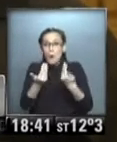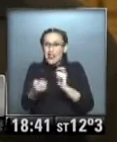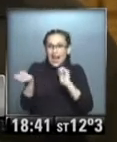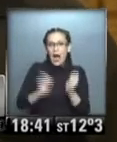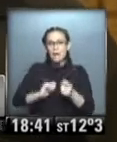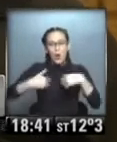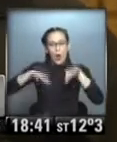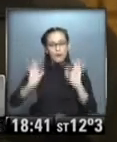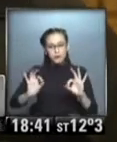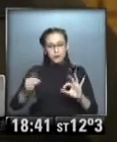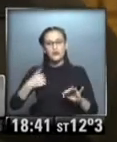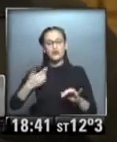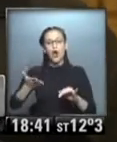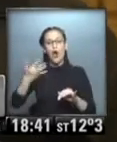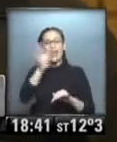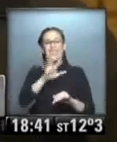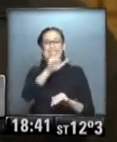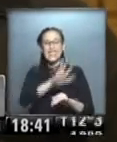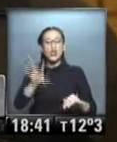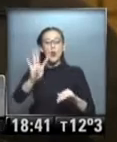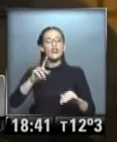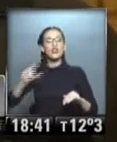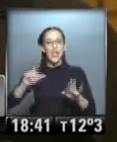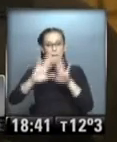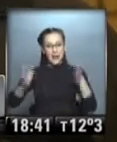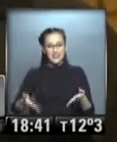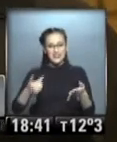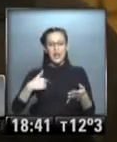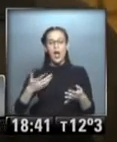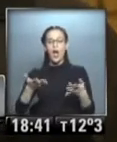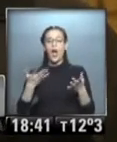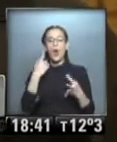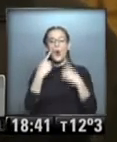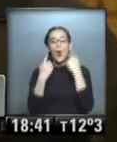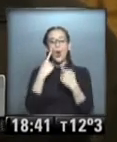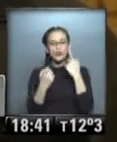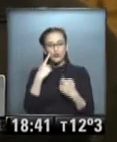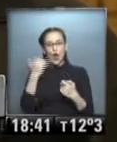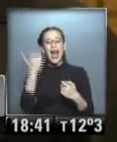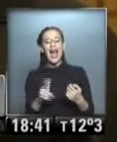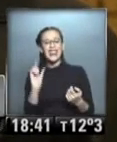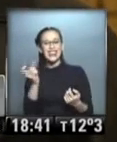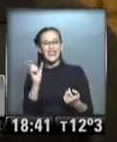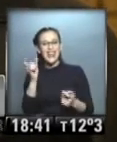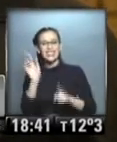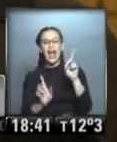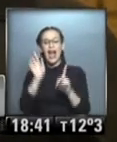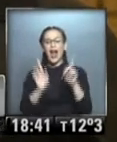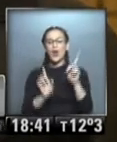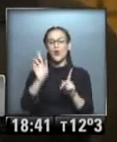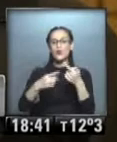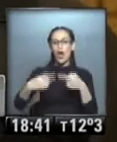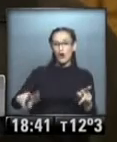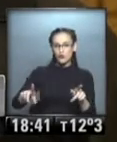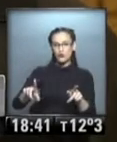Hemos verificado, yo soy de la 504C, hemos verificado que hay una diferencia entre algunas actas y lo que